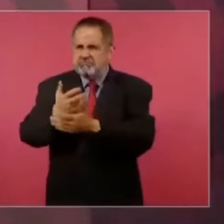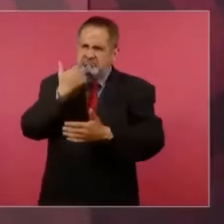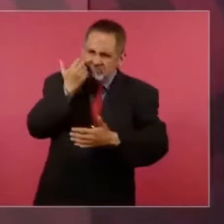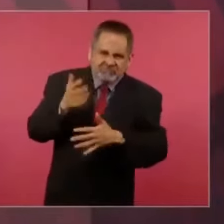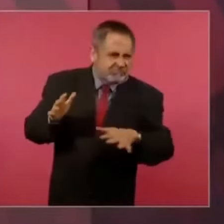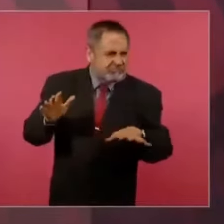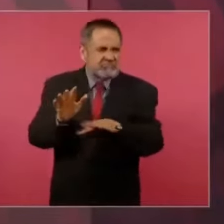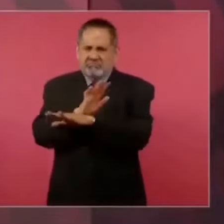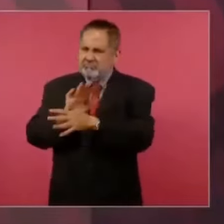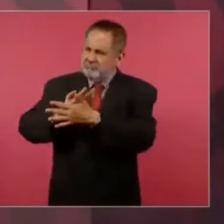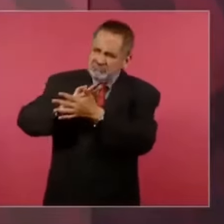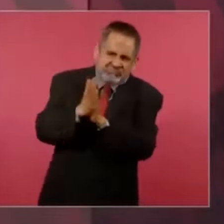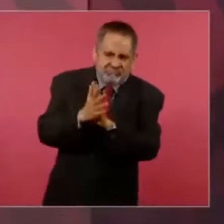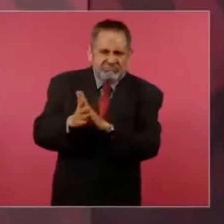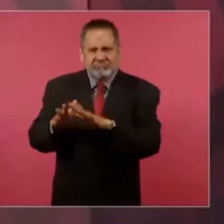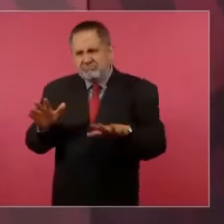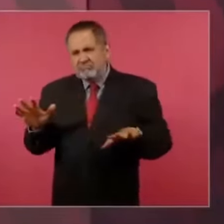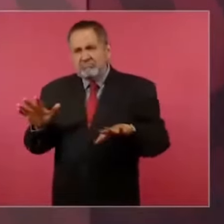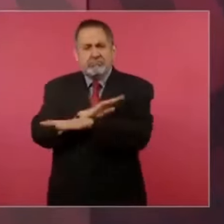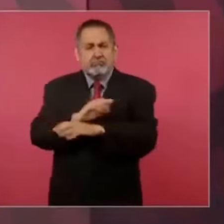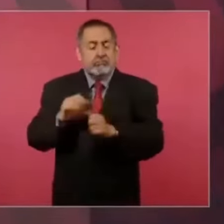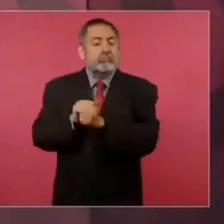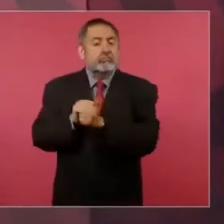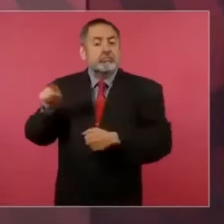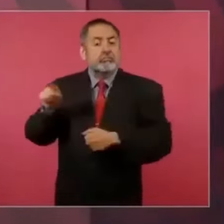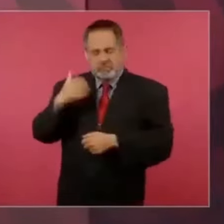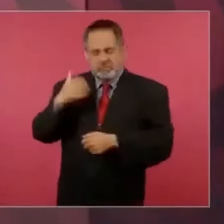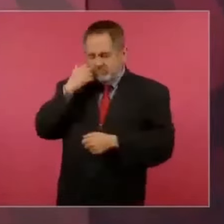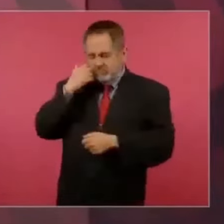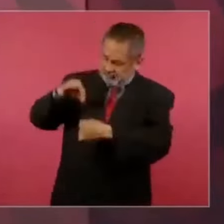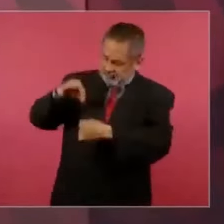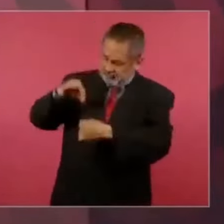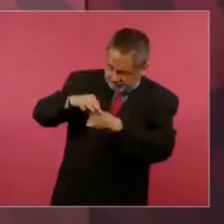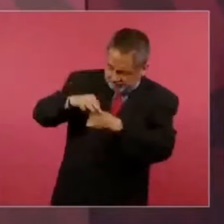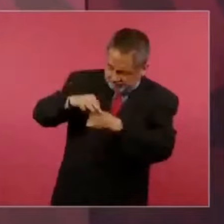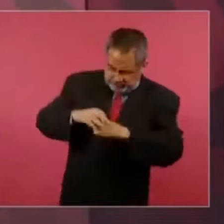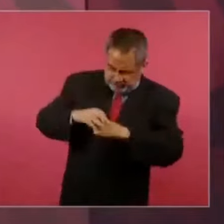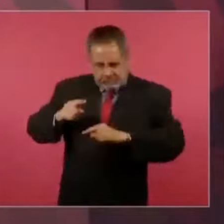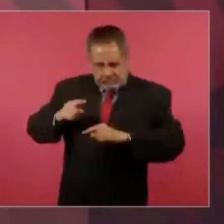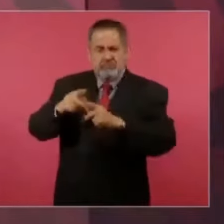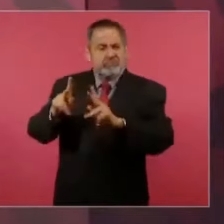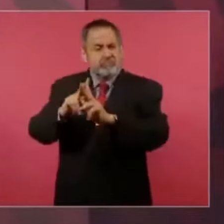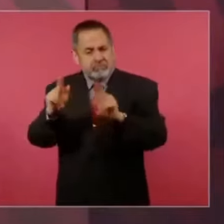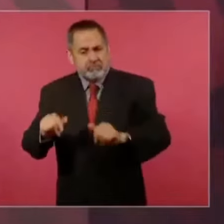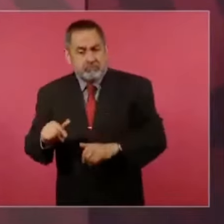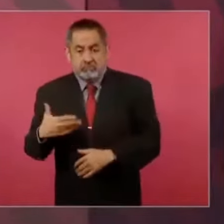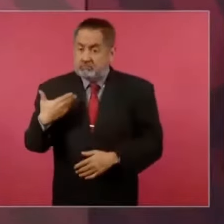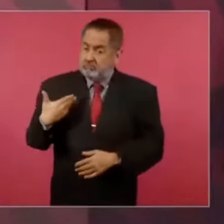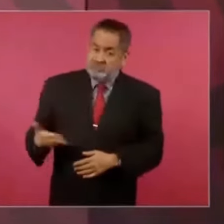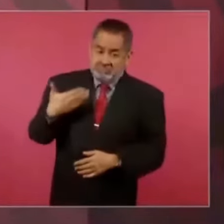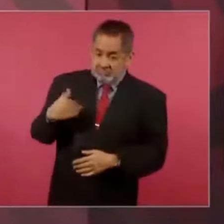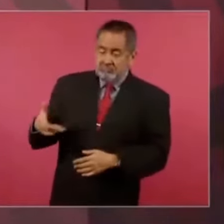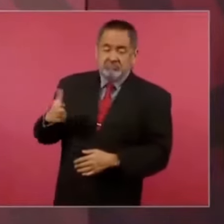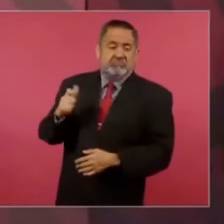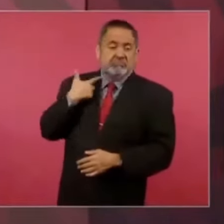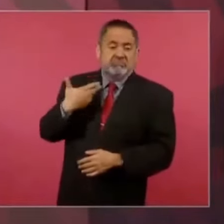cambios por la vía electoral y por la vía pacífica. Y en ese entonces